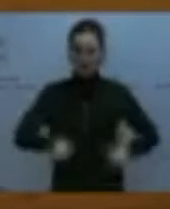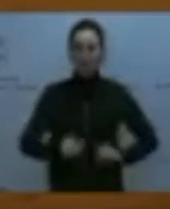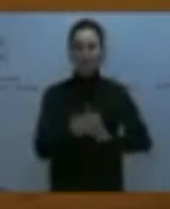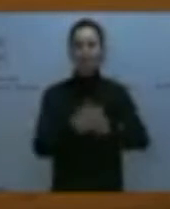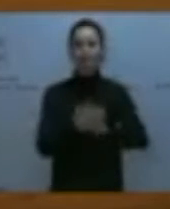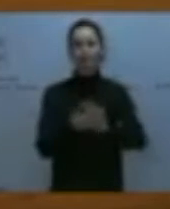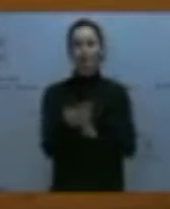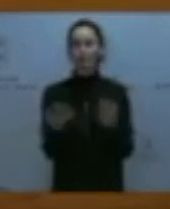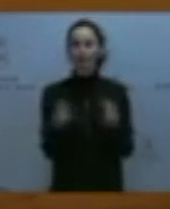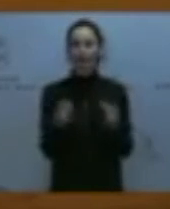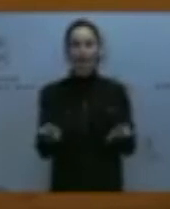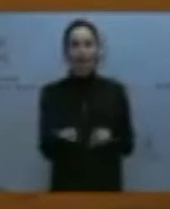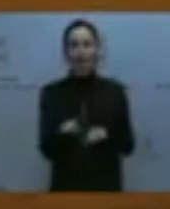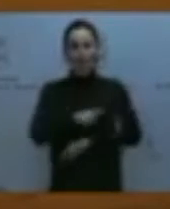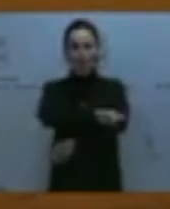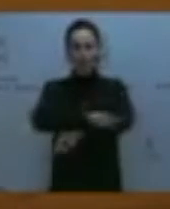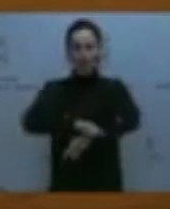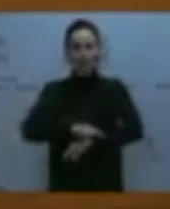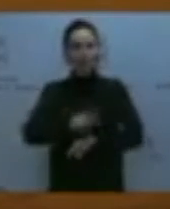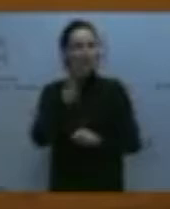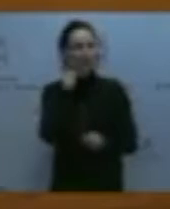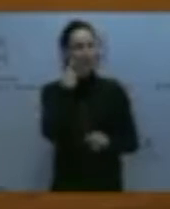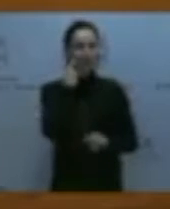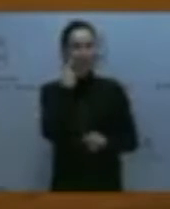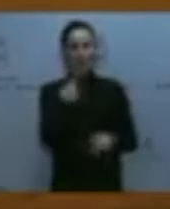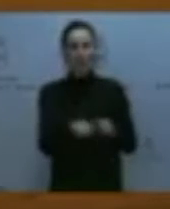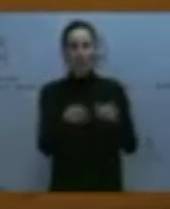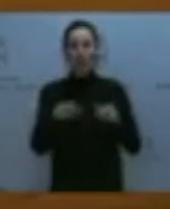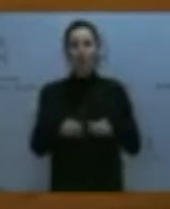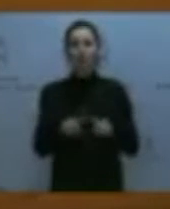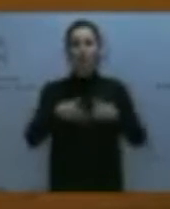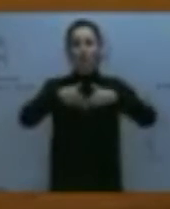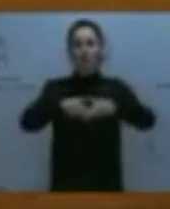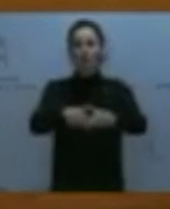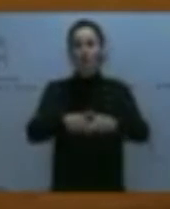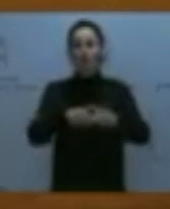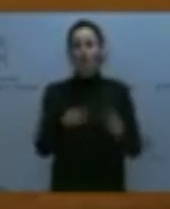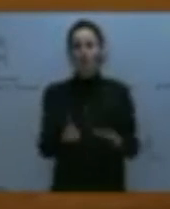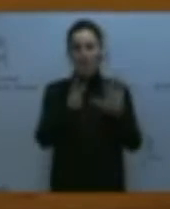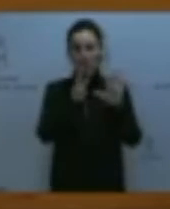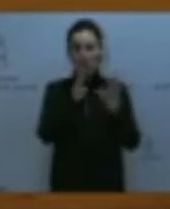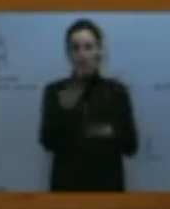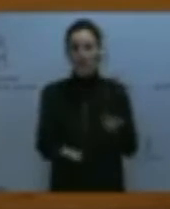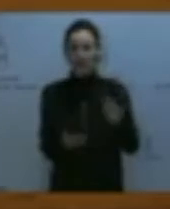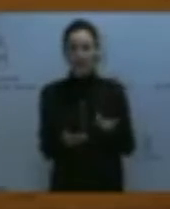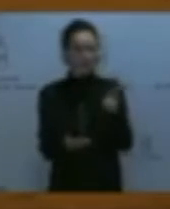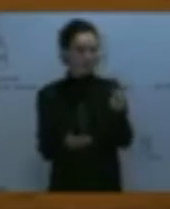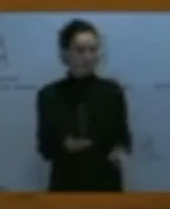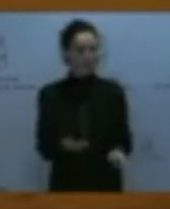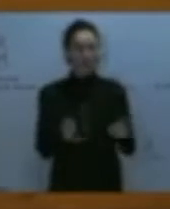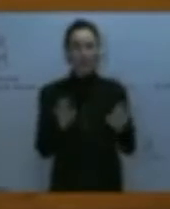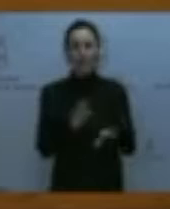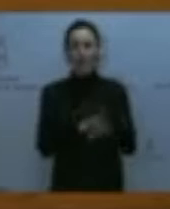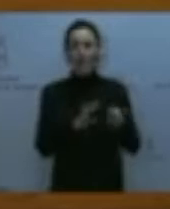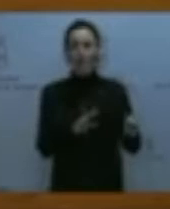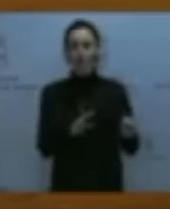tanto a la vigilancia de costa como a la marina. No puede ser que se rulen 8 kilos de una misma persona en una rula de percebe